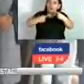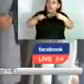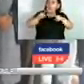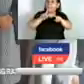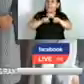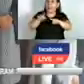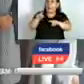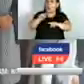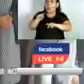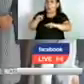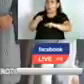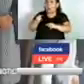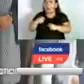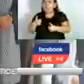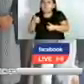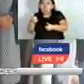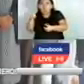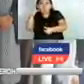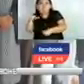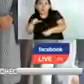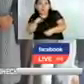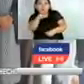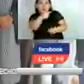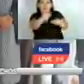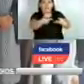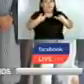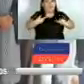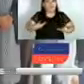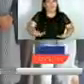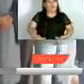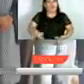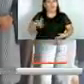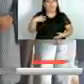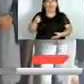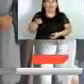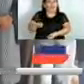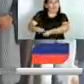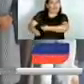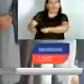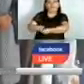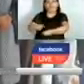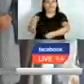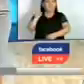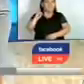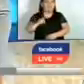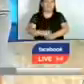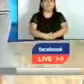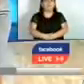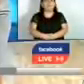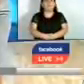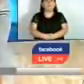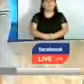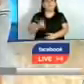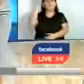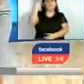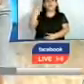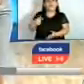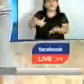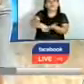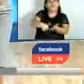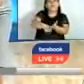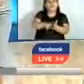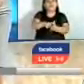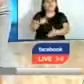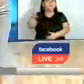nunca negociará con el bienestar y los derechos de la gente como moneda de cambio. Y el alcalde de San Miguel,